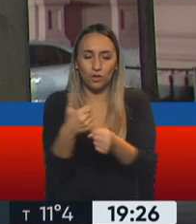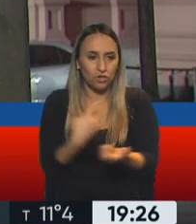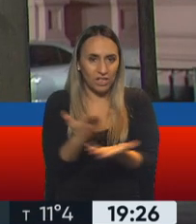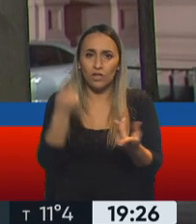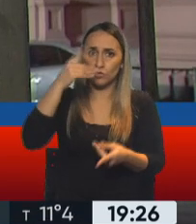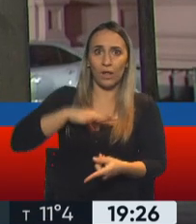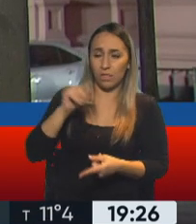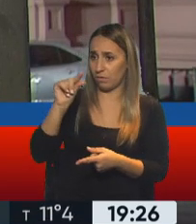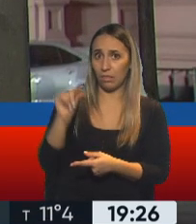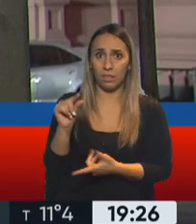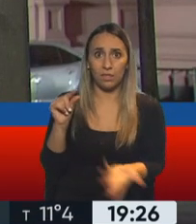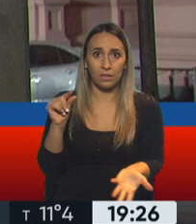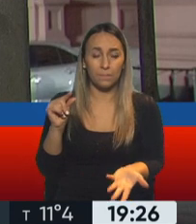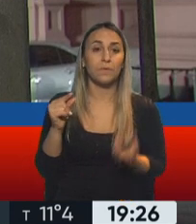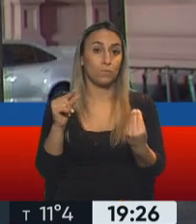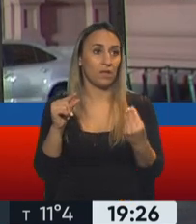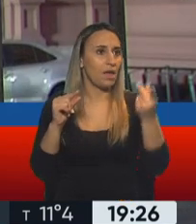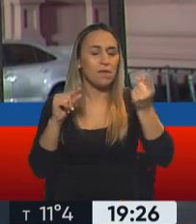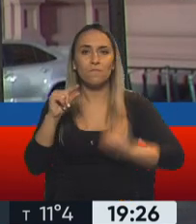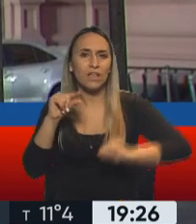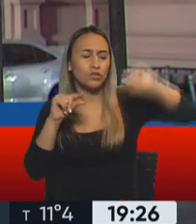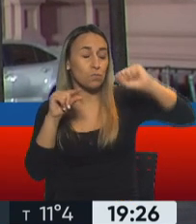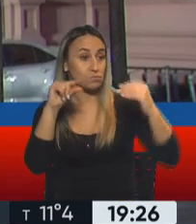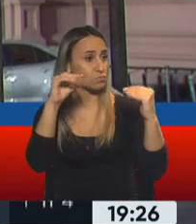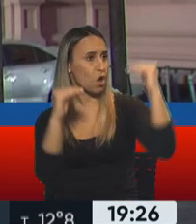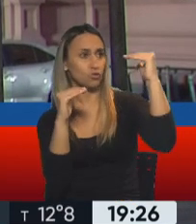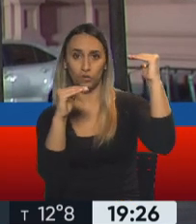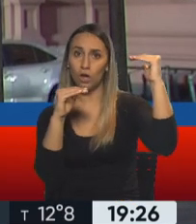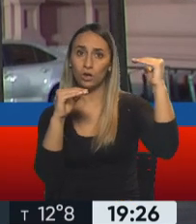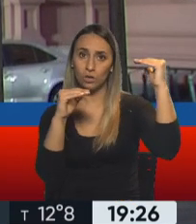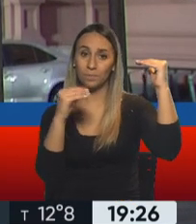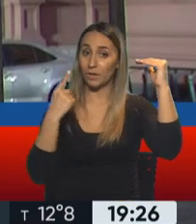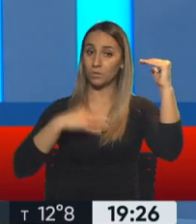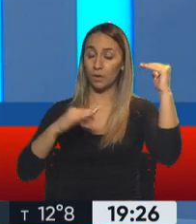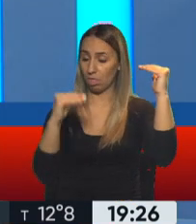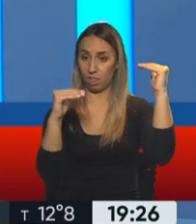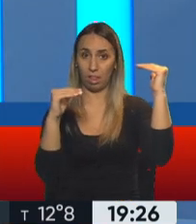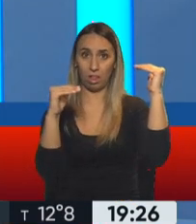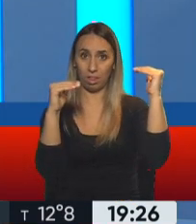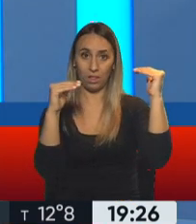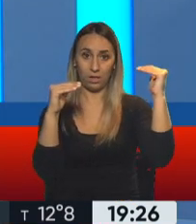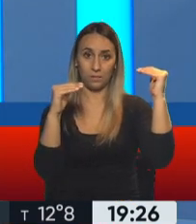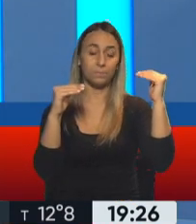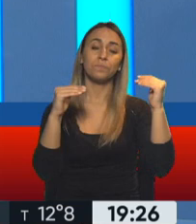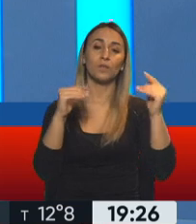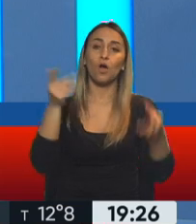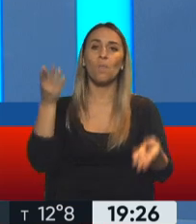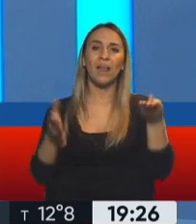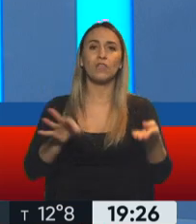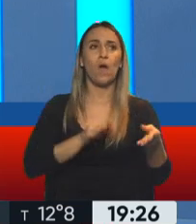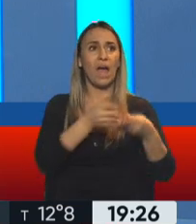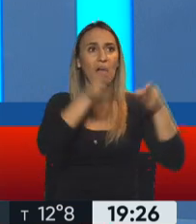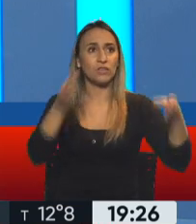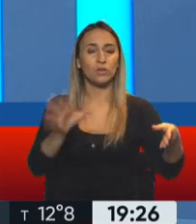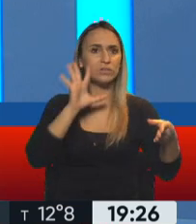qué? Bueno, porque por un lado tenés una inflación muy alta, ¿no? Una inflación que hoy está a nivel interanual por encima del